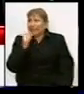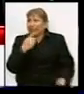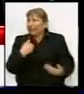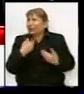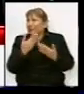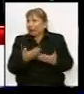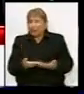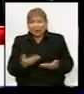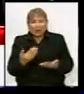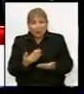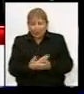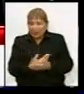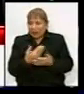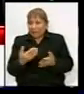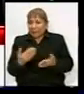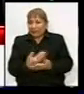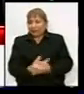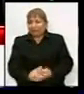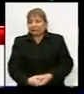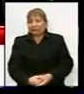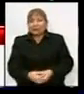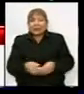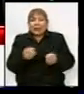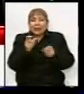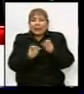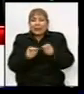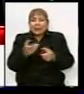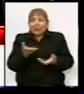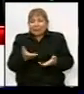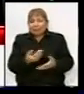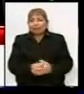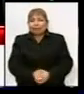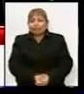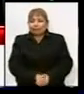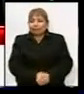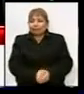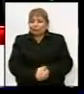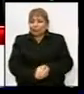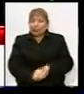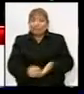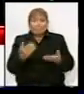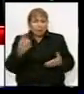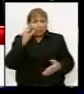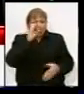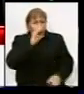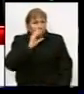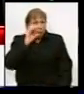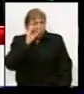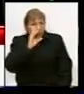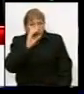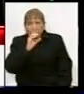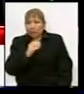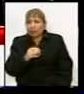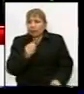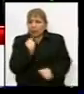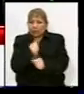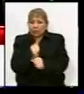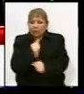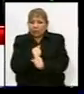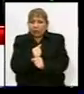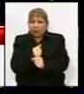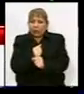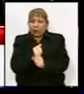de tener esta agenda país esa agenda país en la cual vamos a buscar ese trabajo